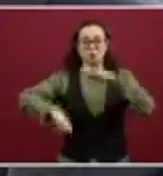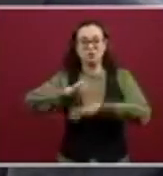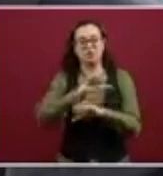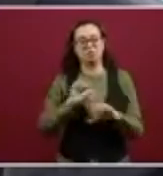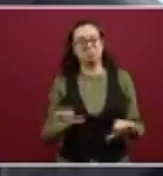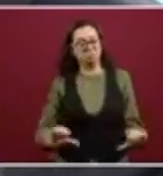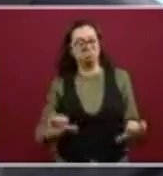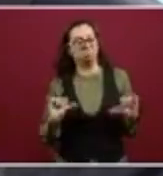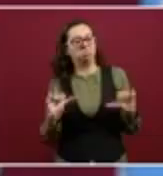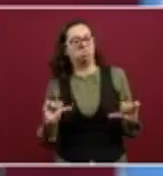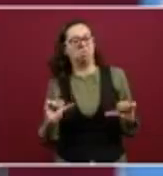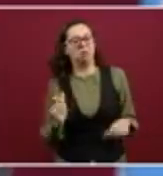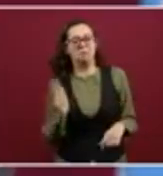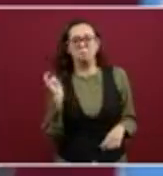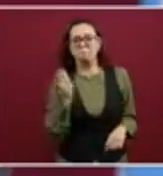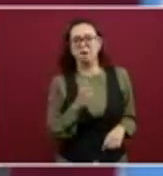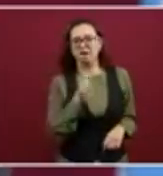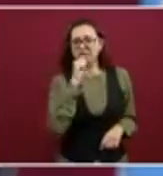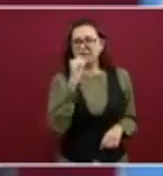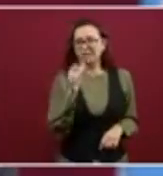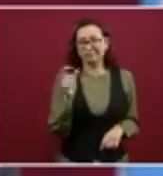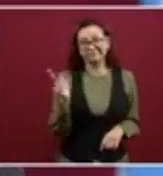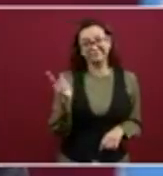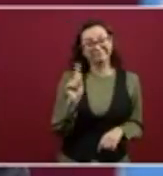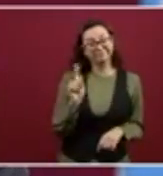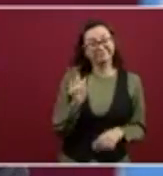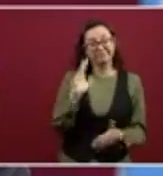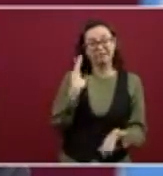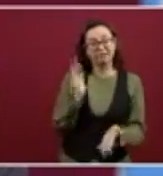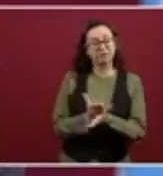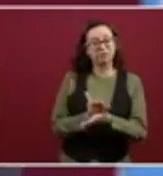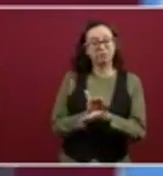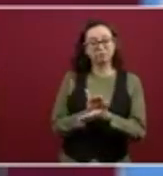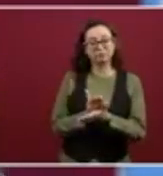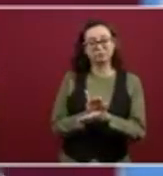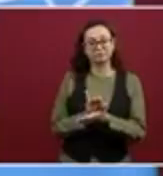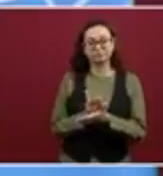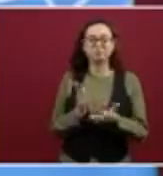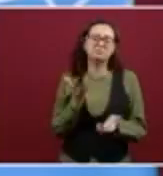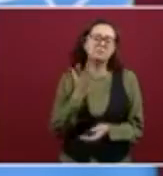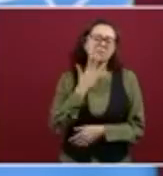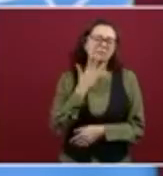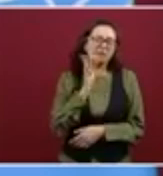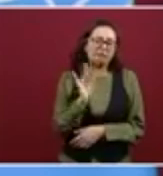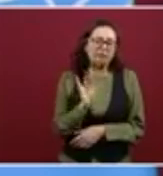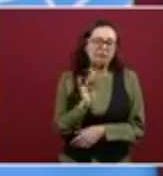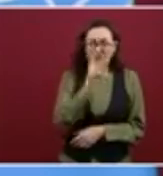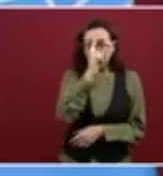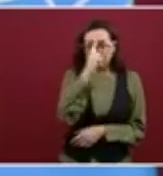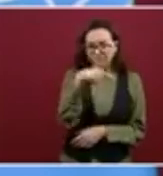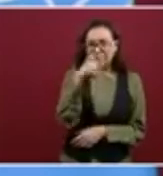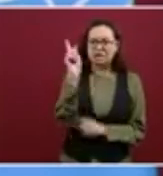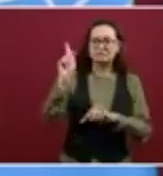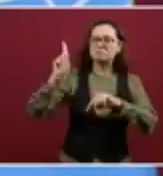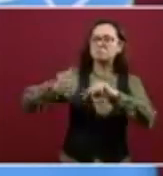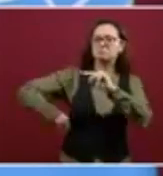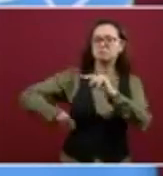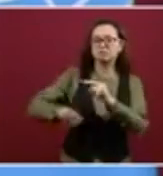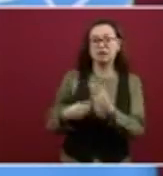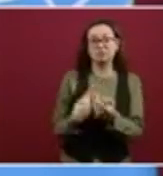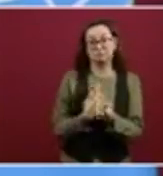de impuestos. Eso es relativamente fácil. Lo otro sí